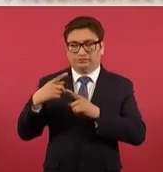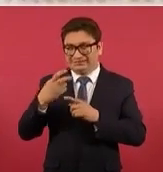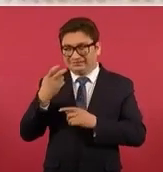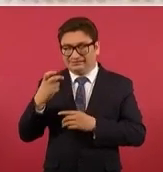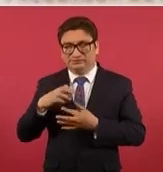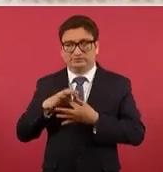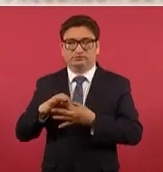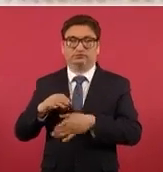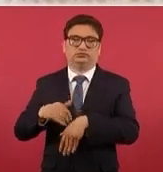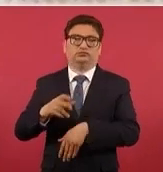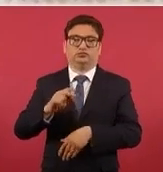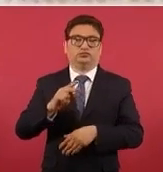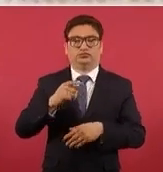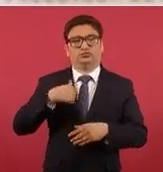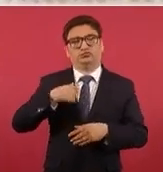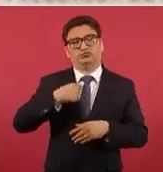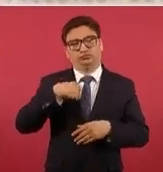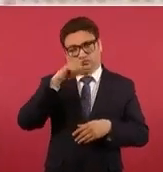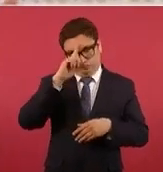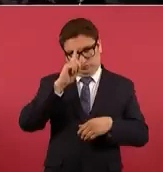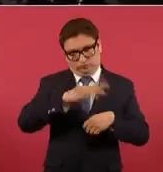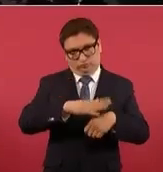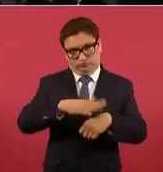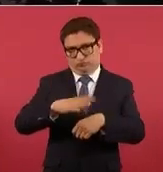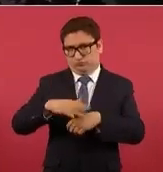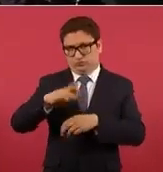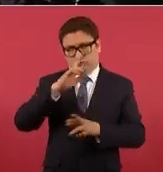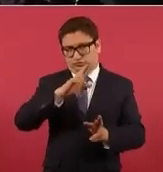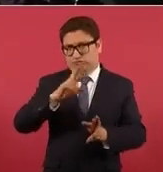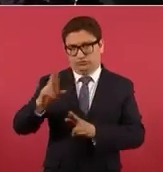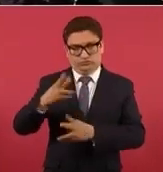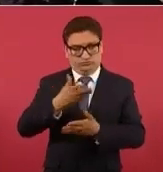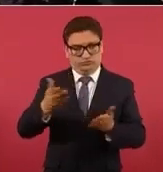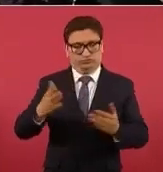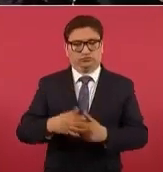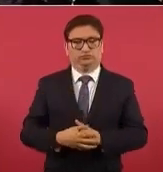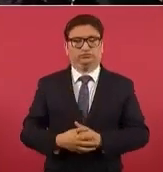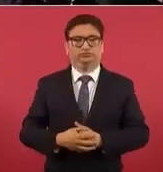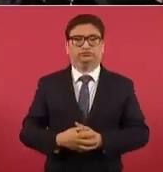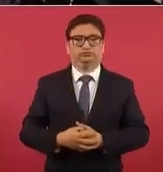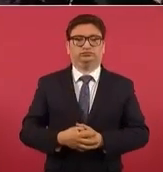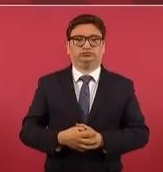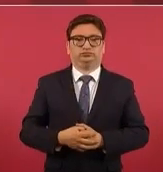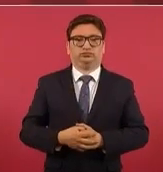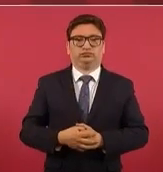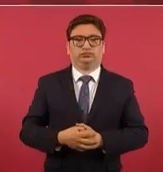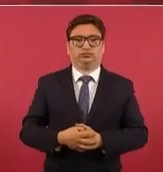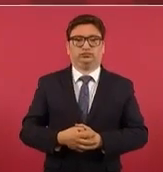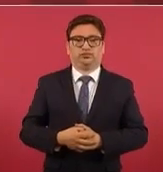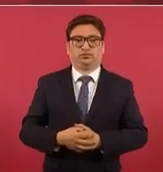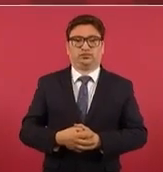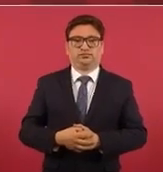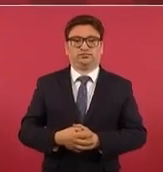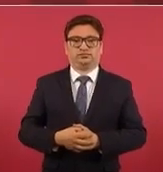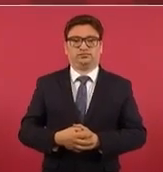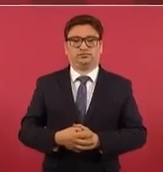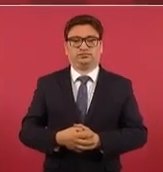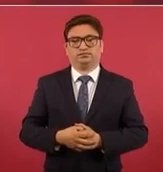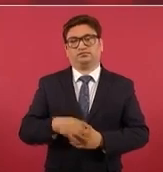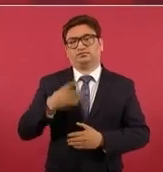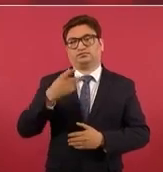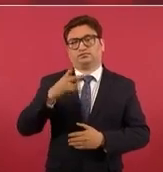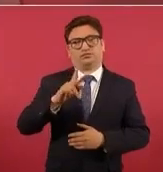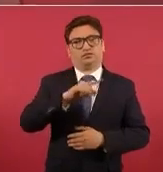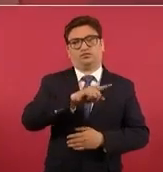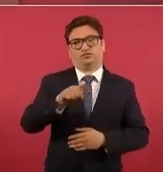Es una recomendación respetuosa, nada más. Muy bien, señor presidente. Pero con toda